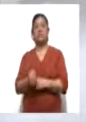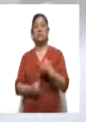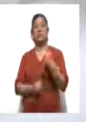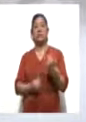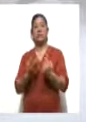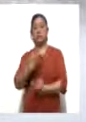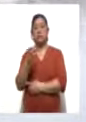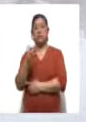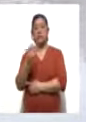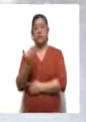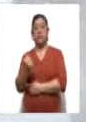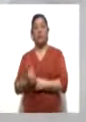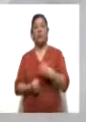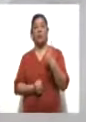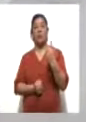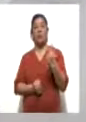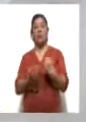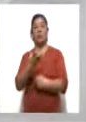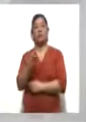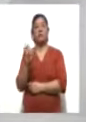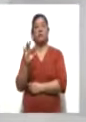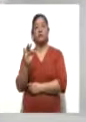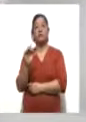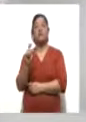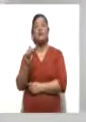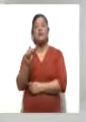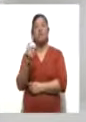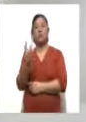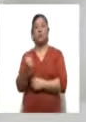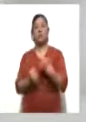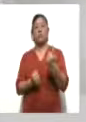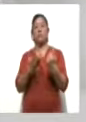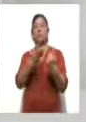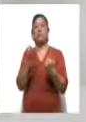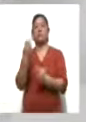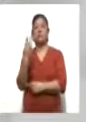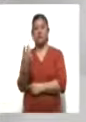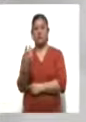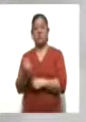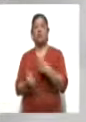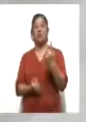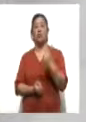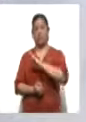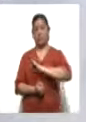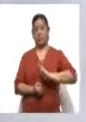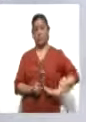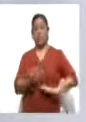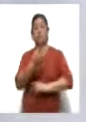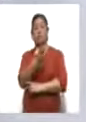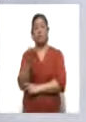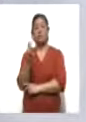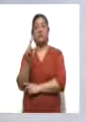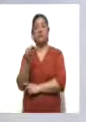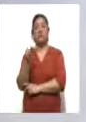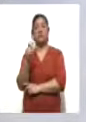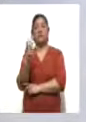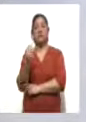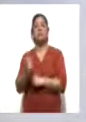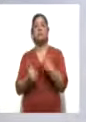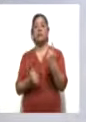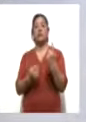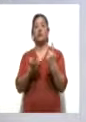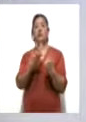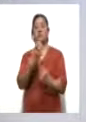Contla 450, San Pablo del Monte 424, Ixtacuistla 403, Tetla